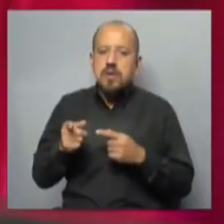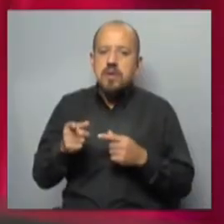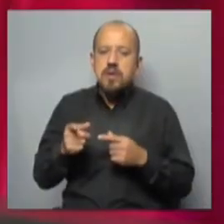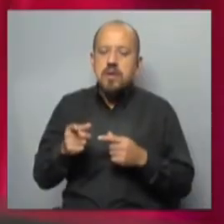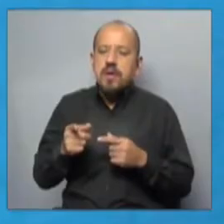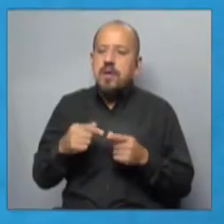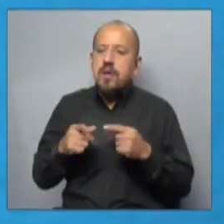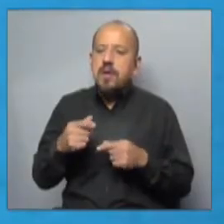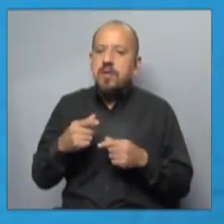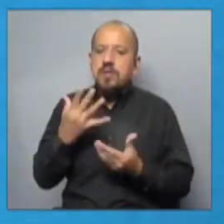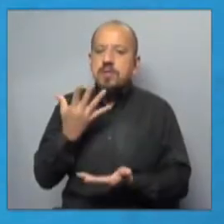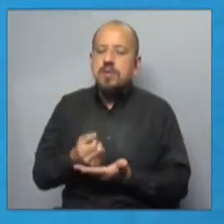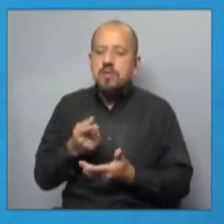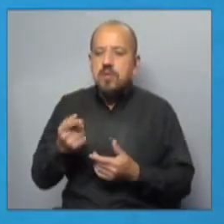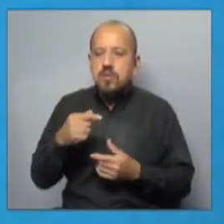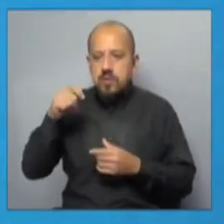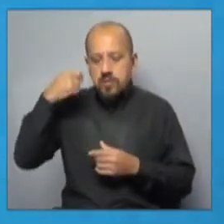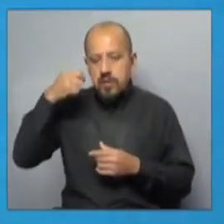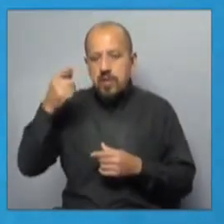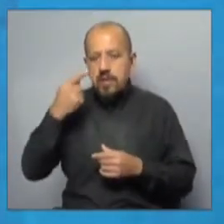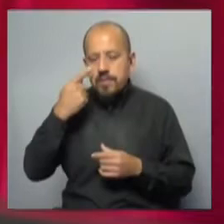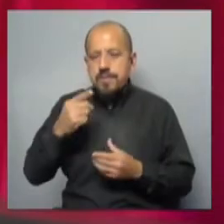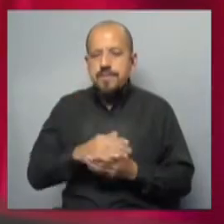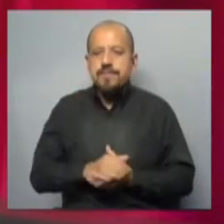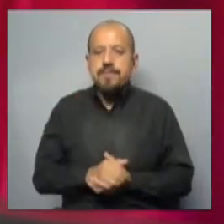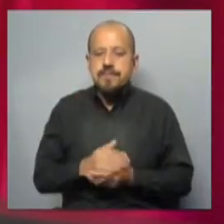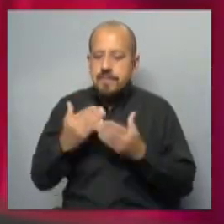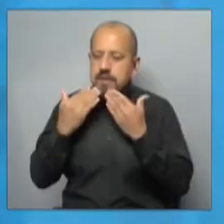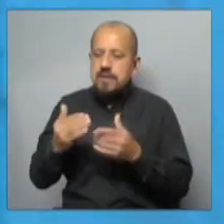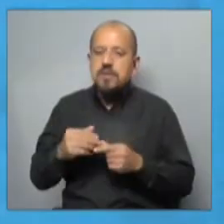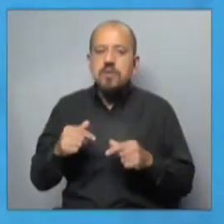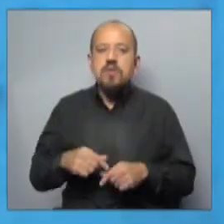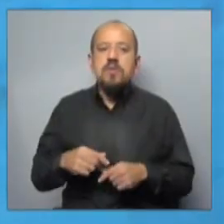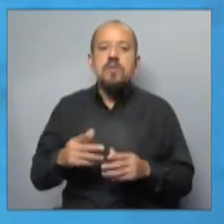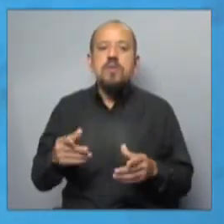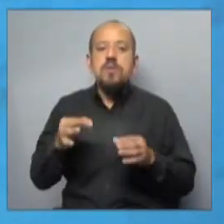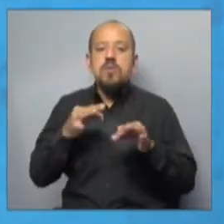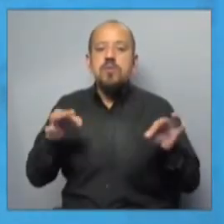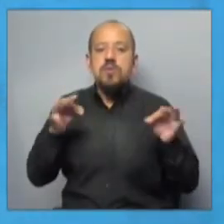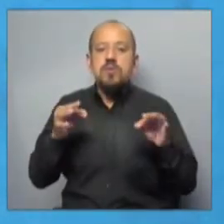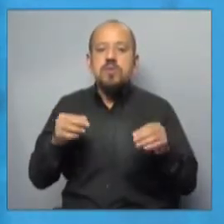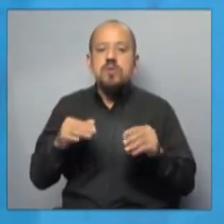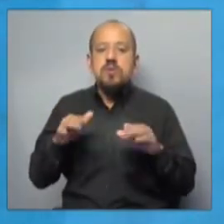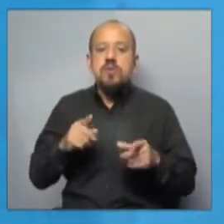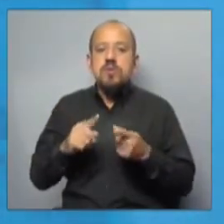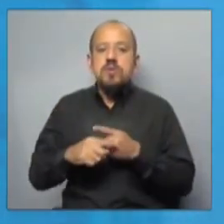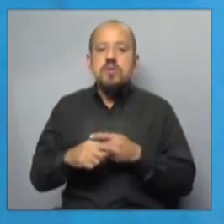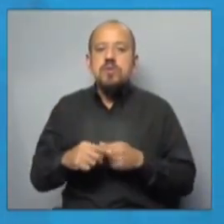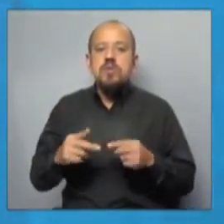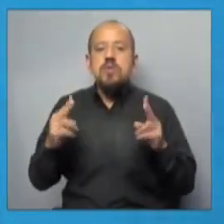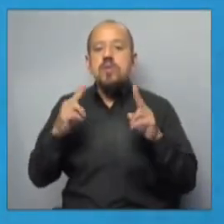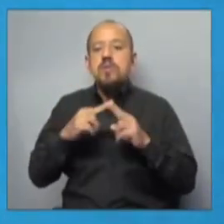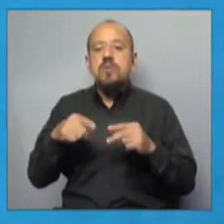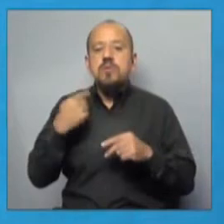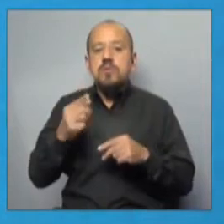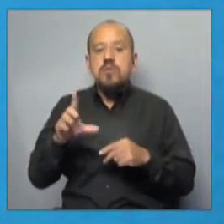nos grabó un vídeo así que nos vamos a ir con representar a ese ancho nosotros vamos con la música usted se queda en la pantalla de tv ciudad y volvemos en